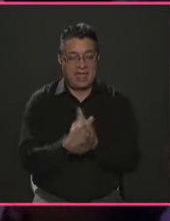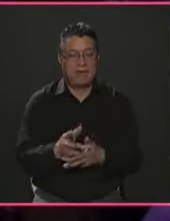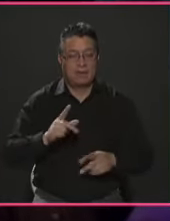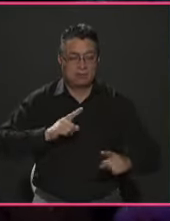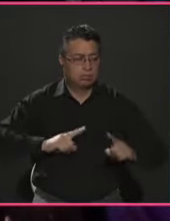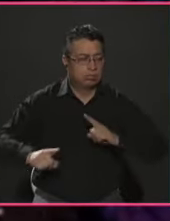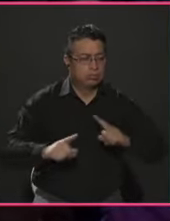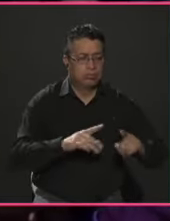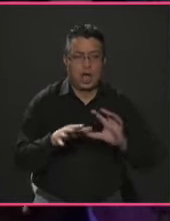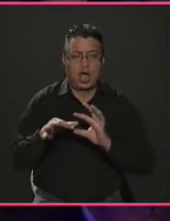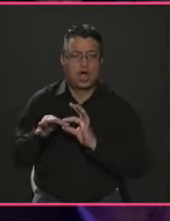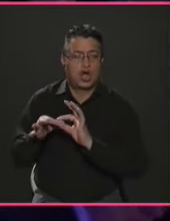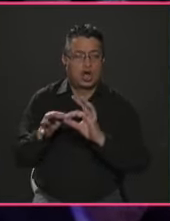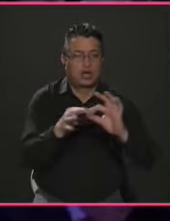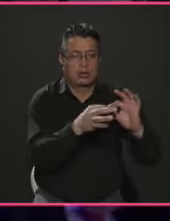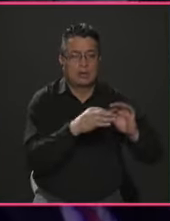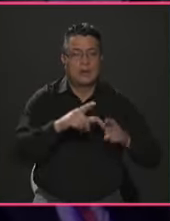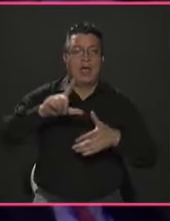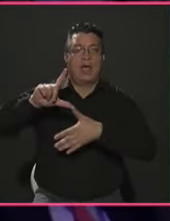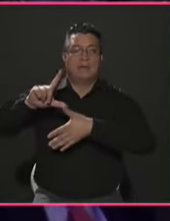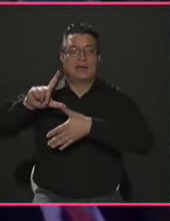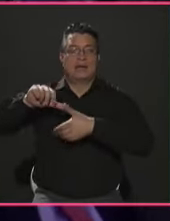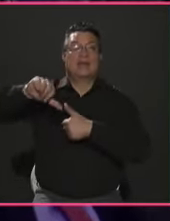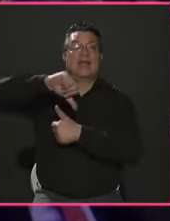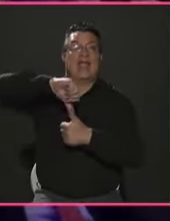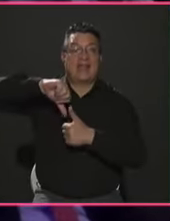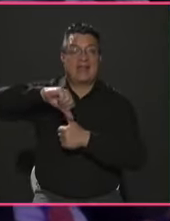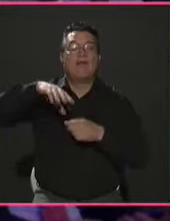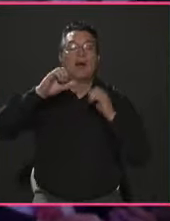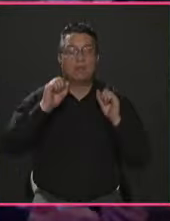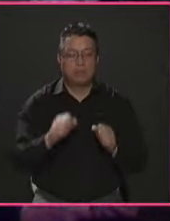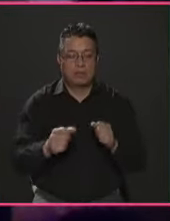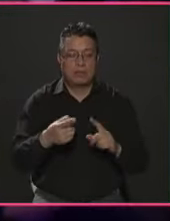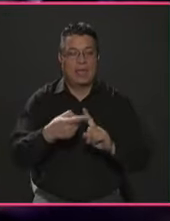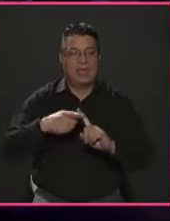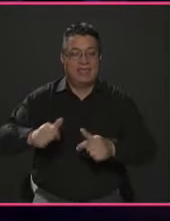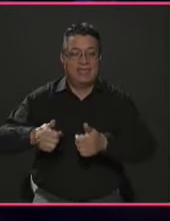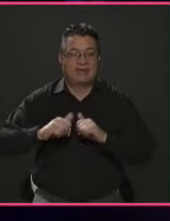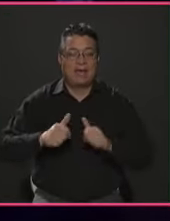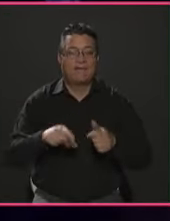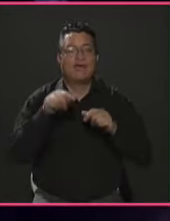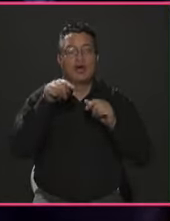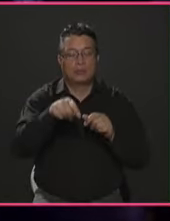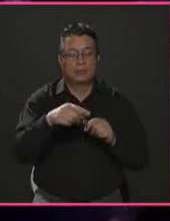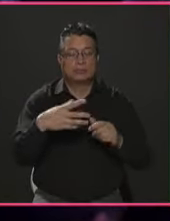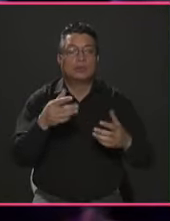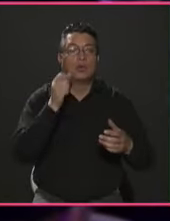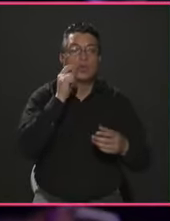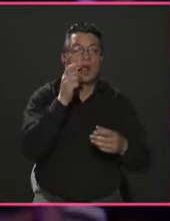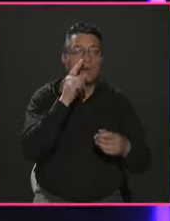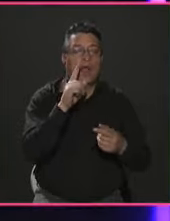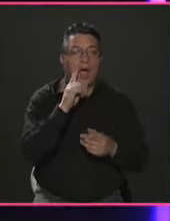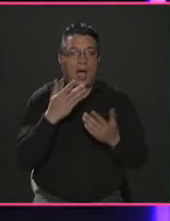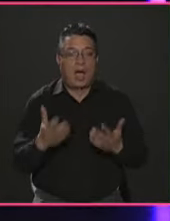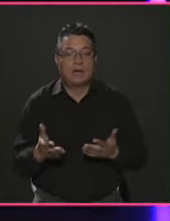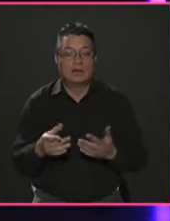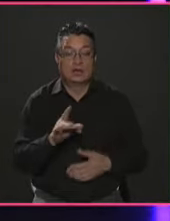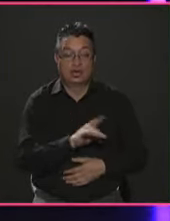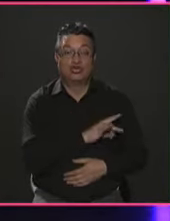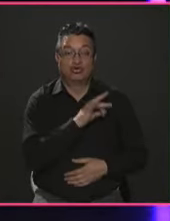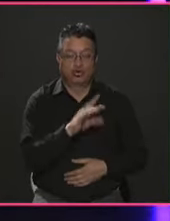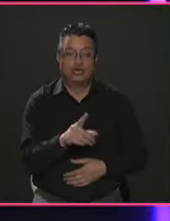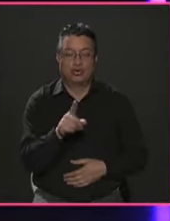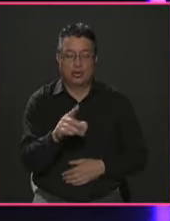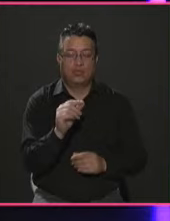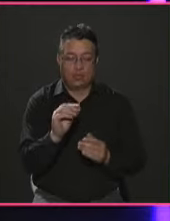coordinadamente en América Latina y el Caribe para enfrentar los desafíos y gestionar los riesgos a los que nos enfrentamos y chile ha puesto un